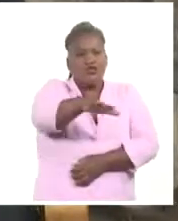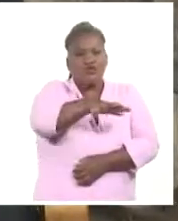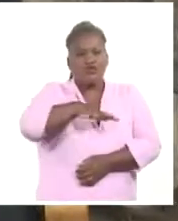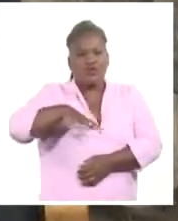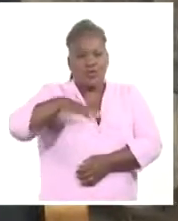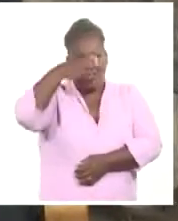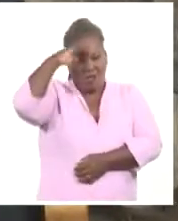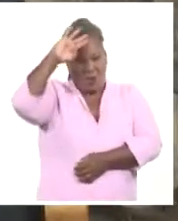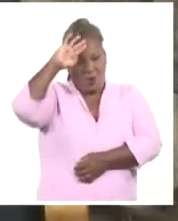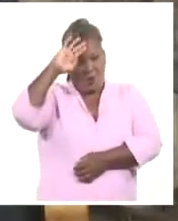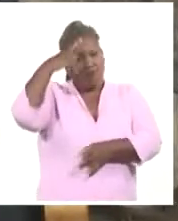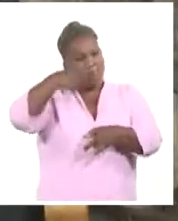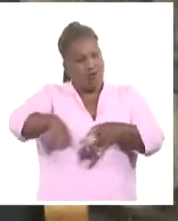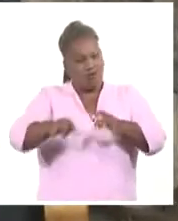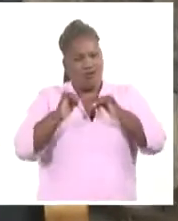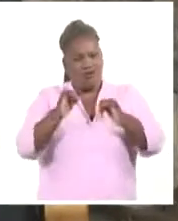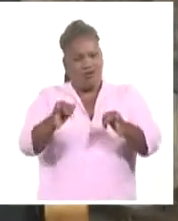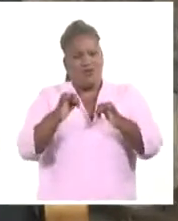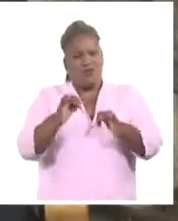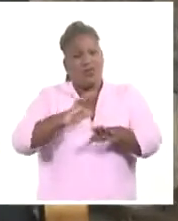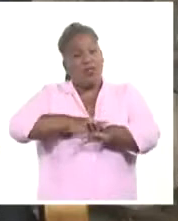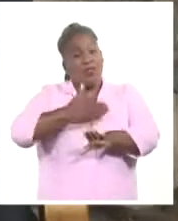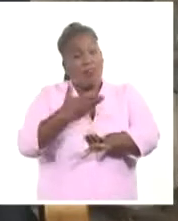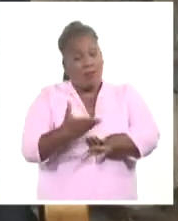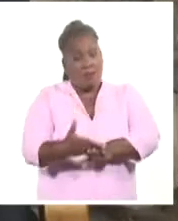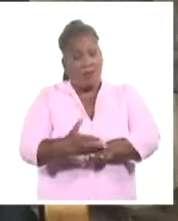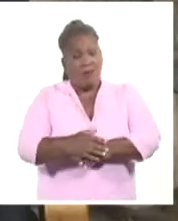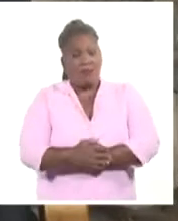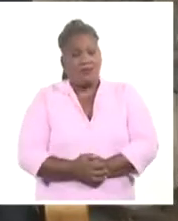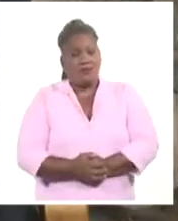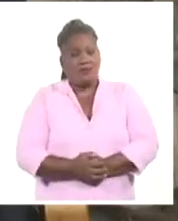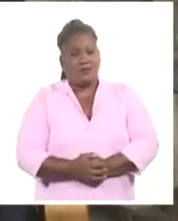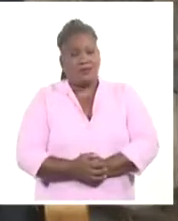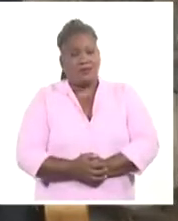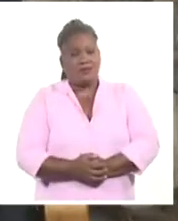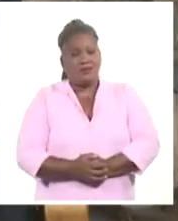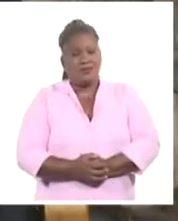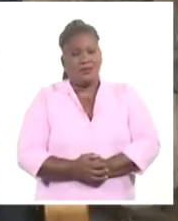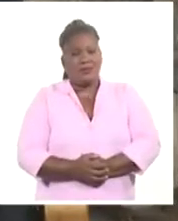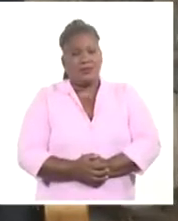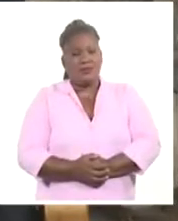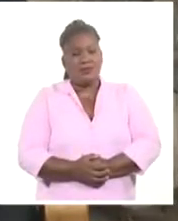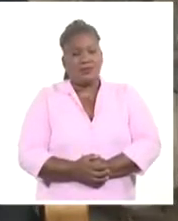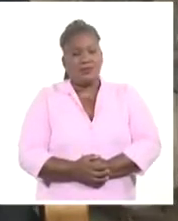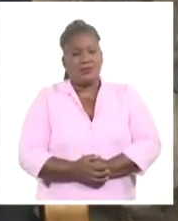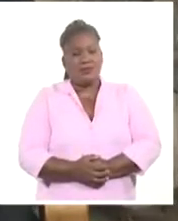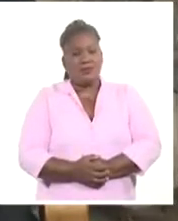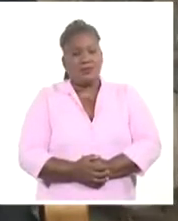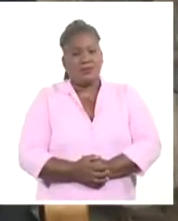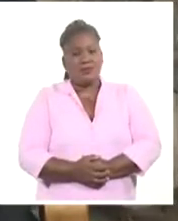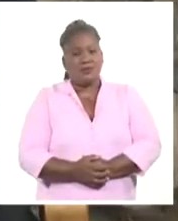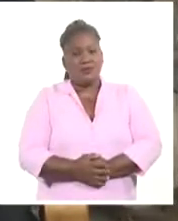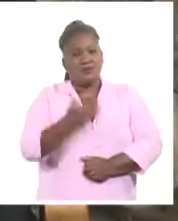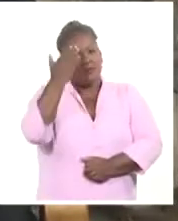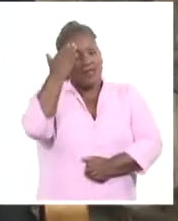otros detalles volveremos en esta misma emisión y en próximas emisiones del Sistema Informativo de la Televisión Cubana. Muy buenas tardes.